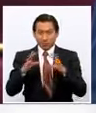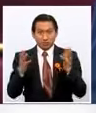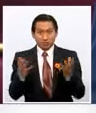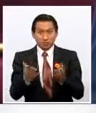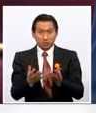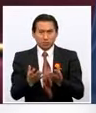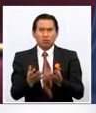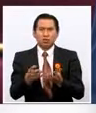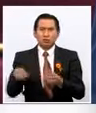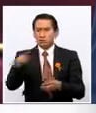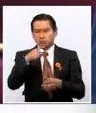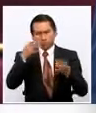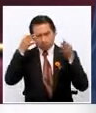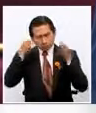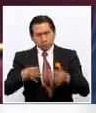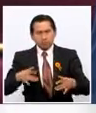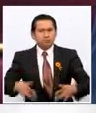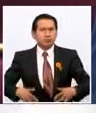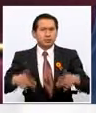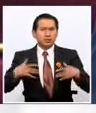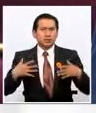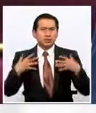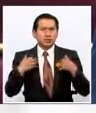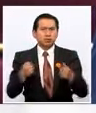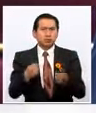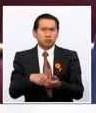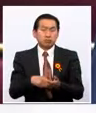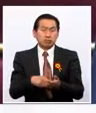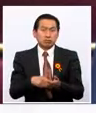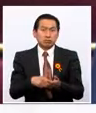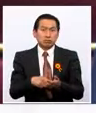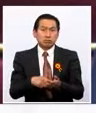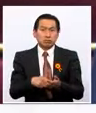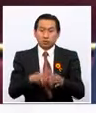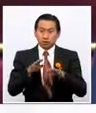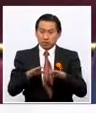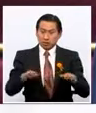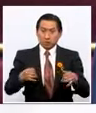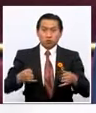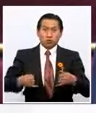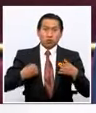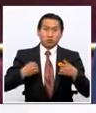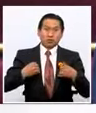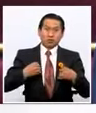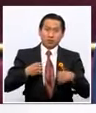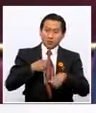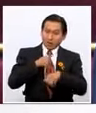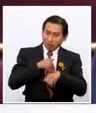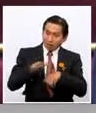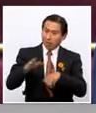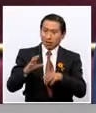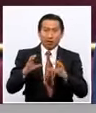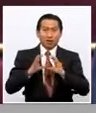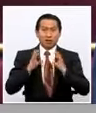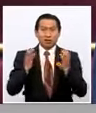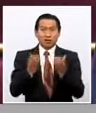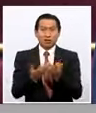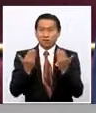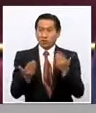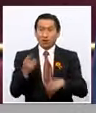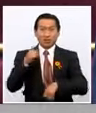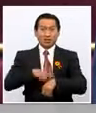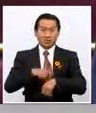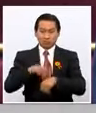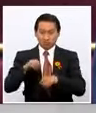que decidir por la vida y la salud porque mandar a nuestros niños y jóvenes a clases en plena pandemia